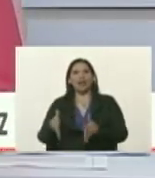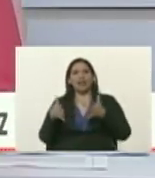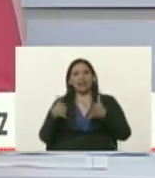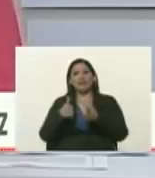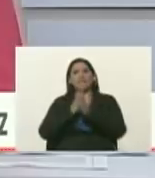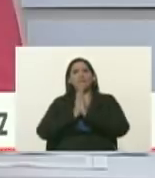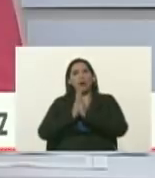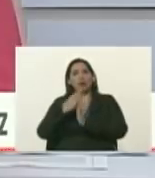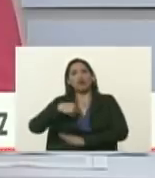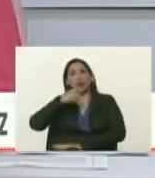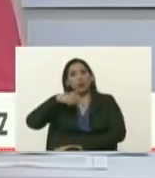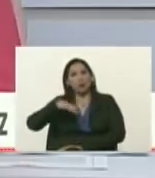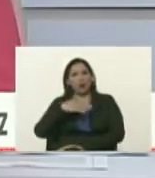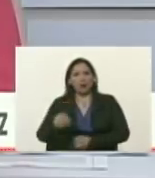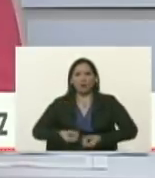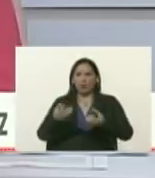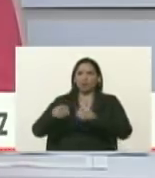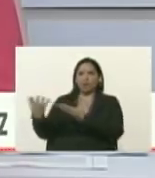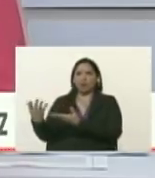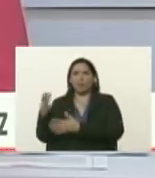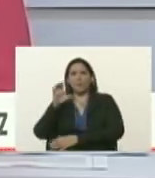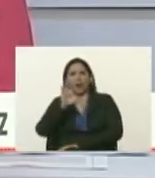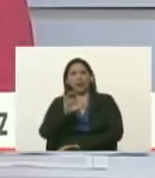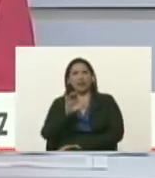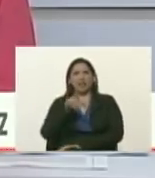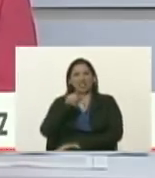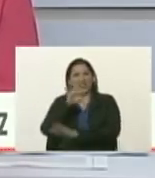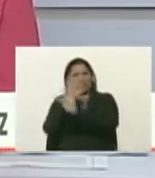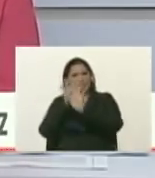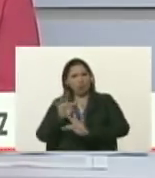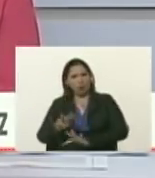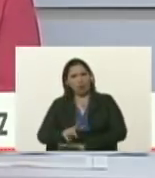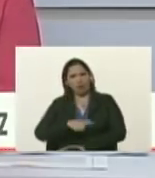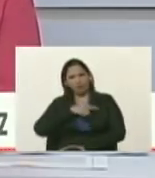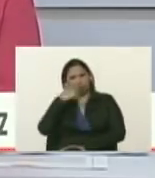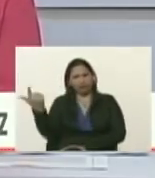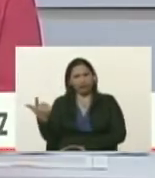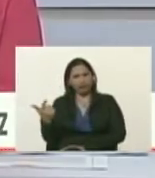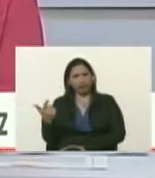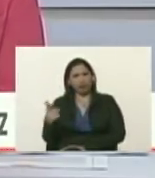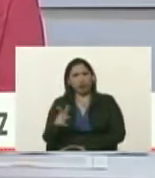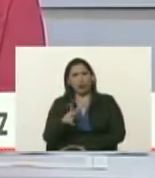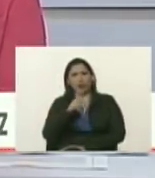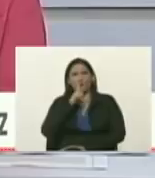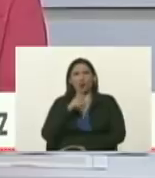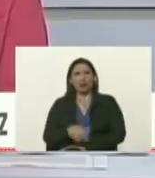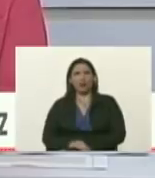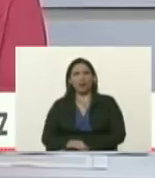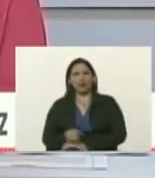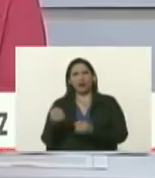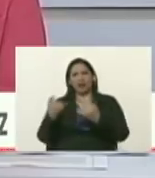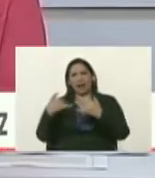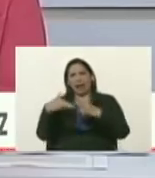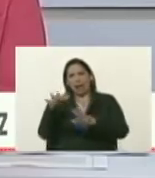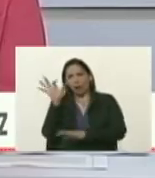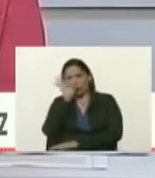pueblo entregando a la patria de esa forma tan descarada, tan vil y con tanta inmundicia?